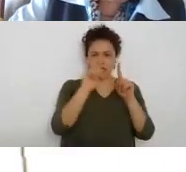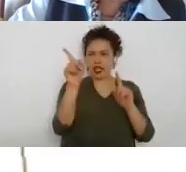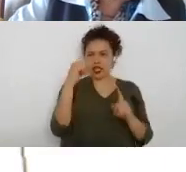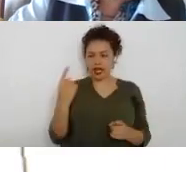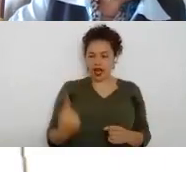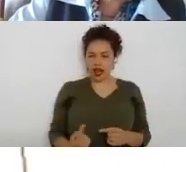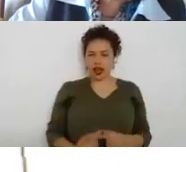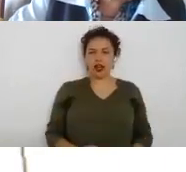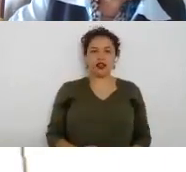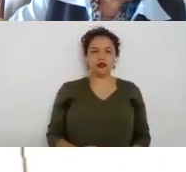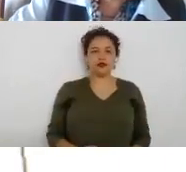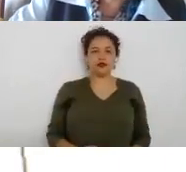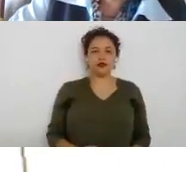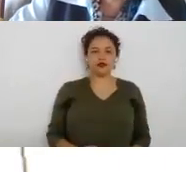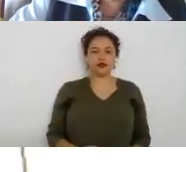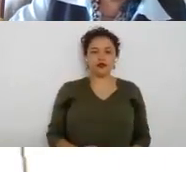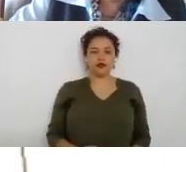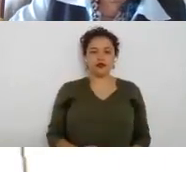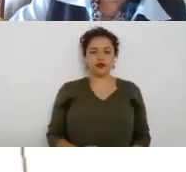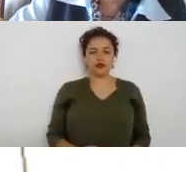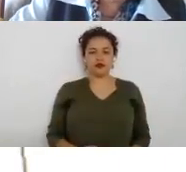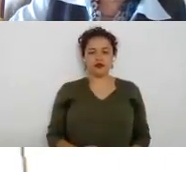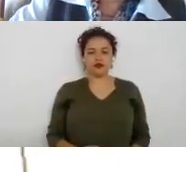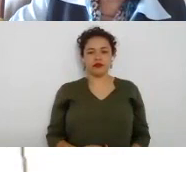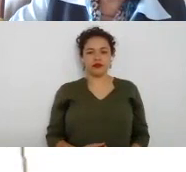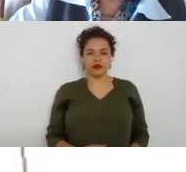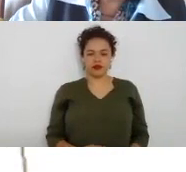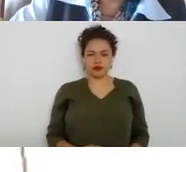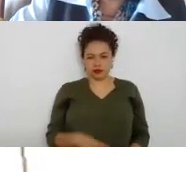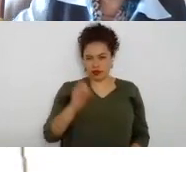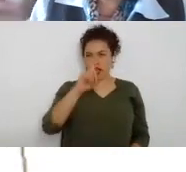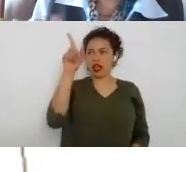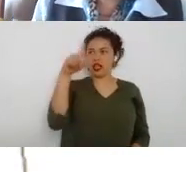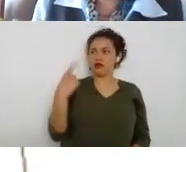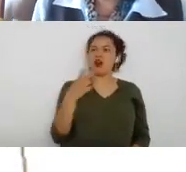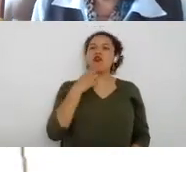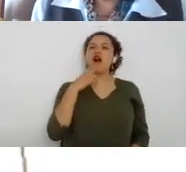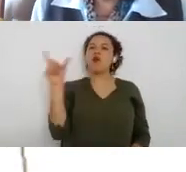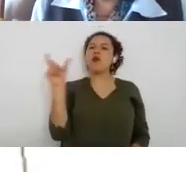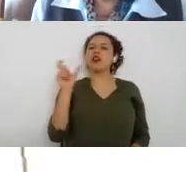Ok. ¿En qué caso podría utilizar el espiral, por ejemplo?